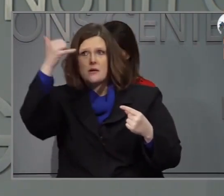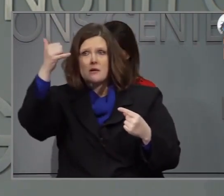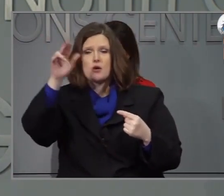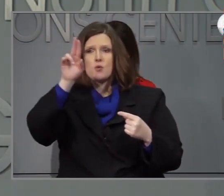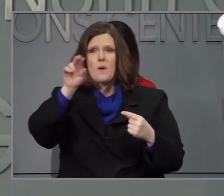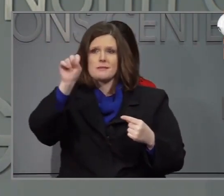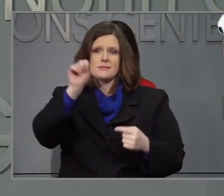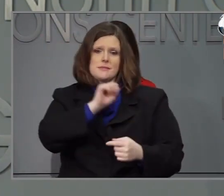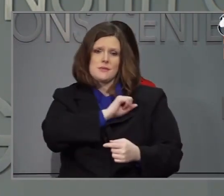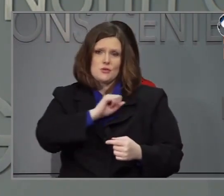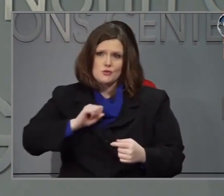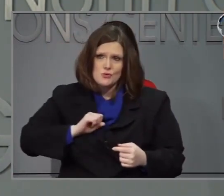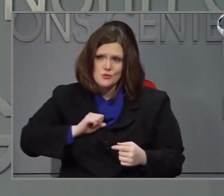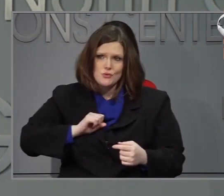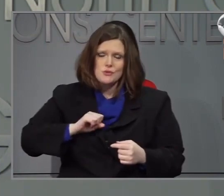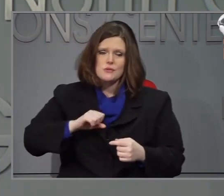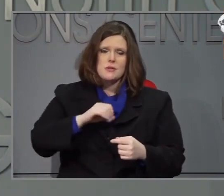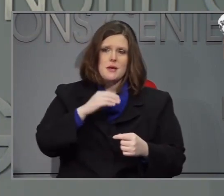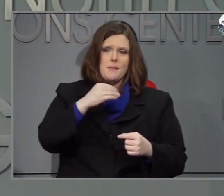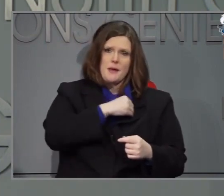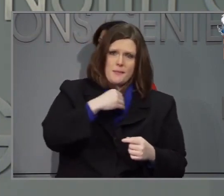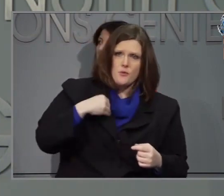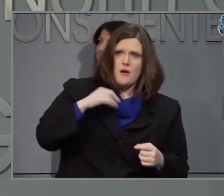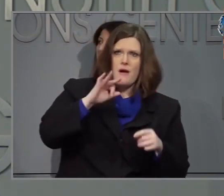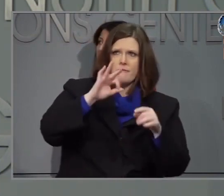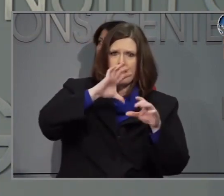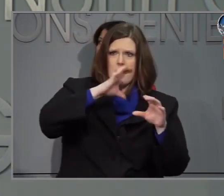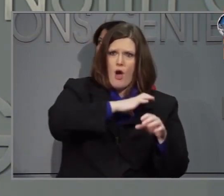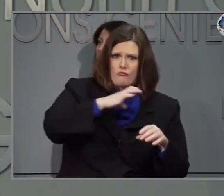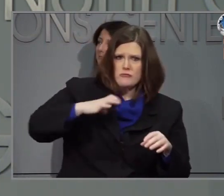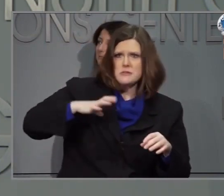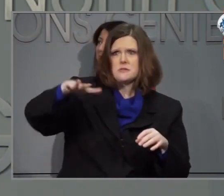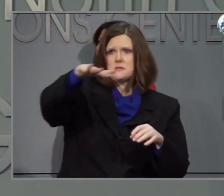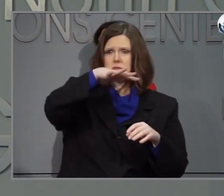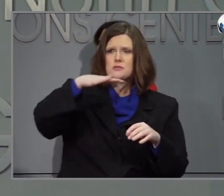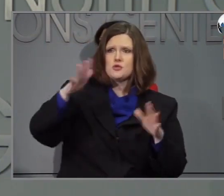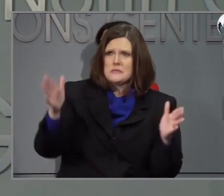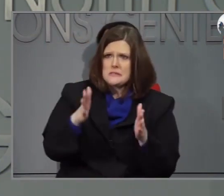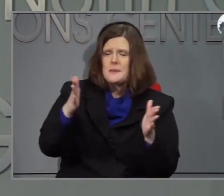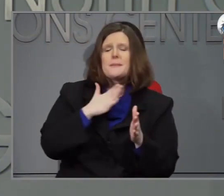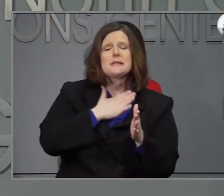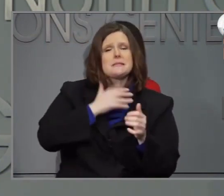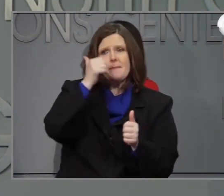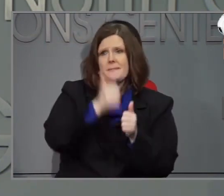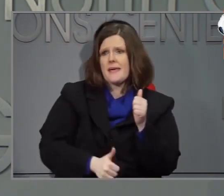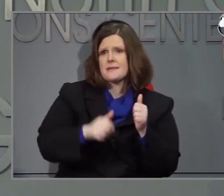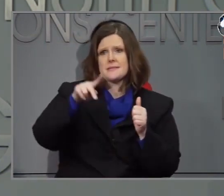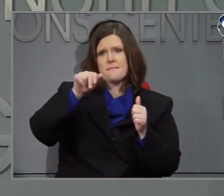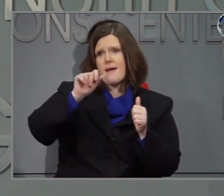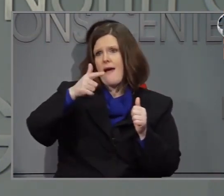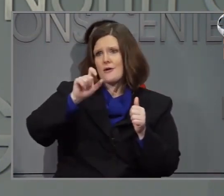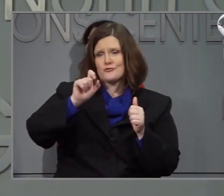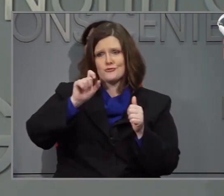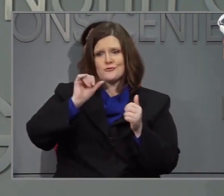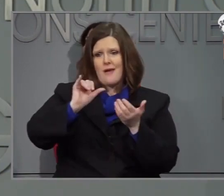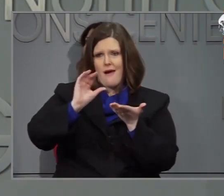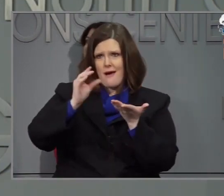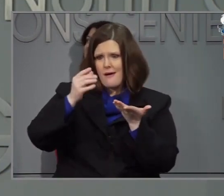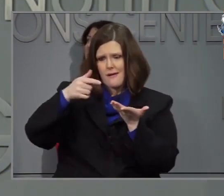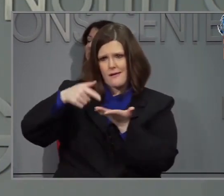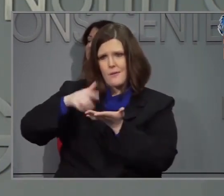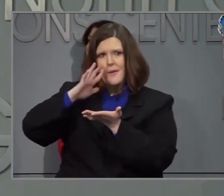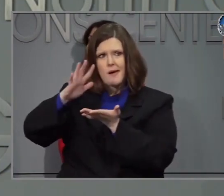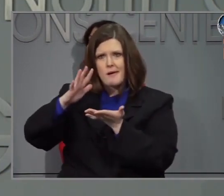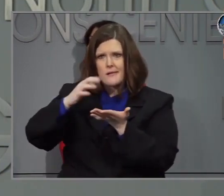teléfono con los senadores de eeuu y miembros del congreso y los instó a que aprueben este paquete que